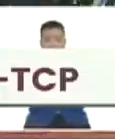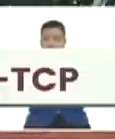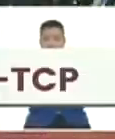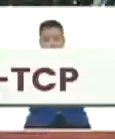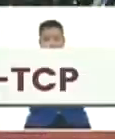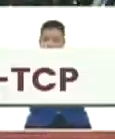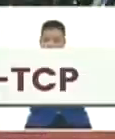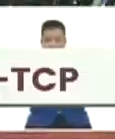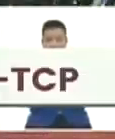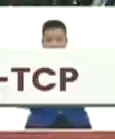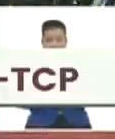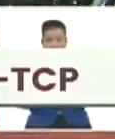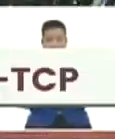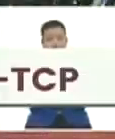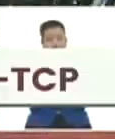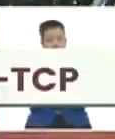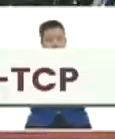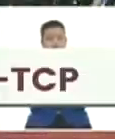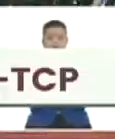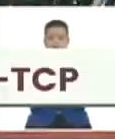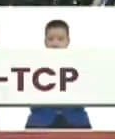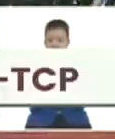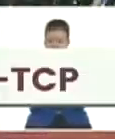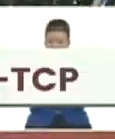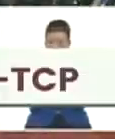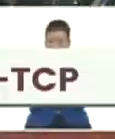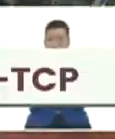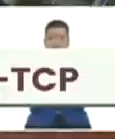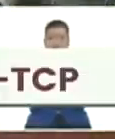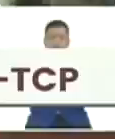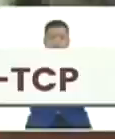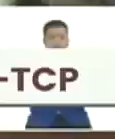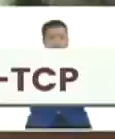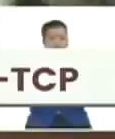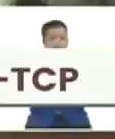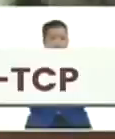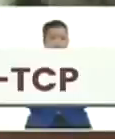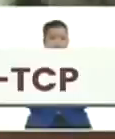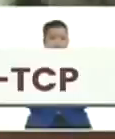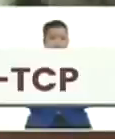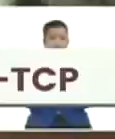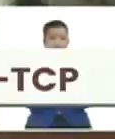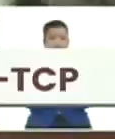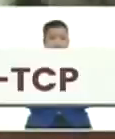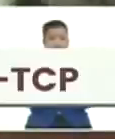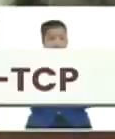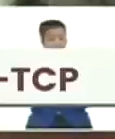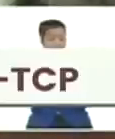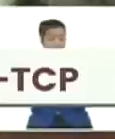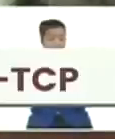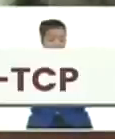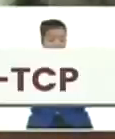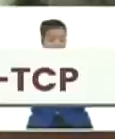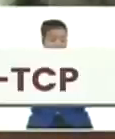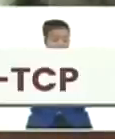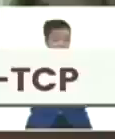Y estoy preparado a que me convenzan, a dejar que me convenzan